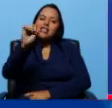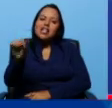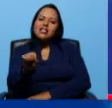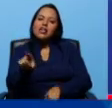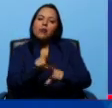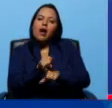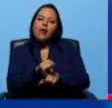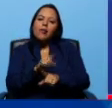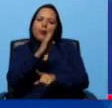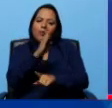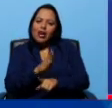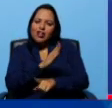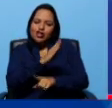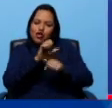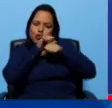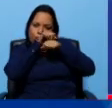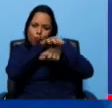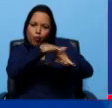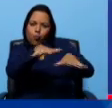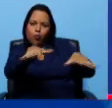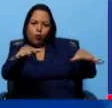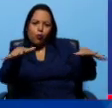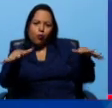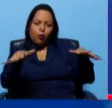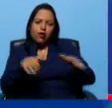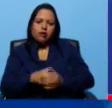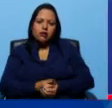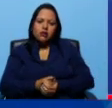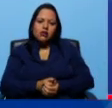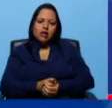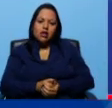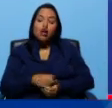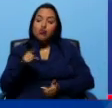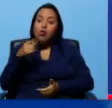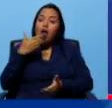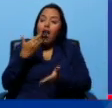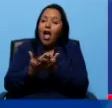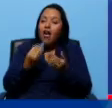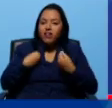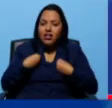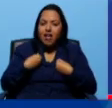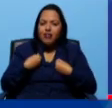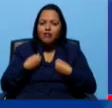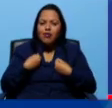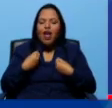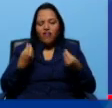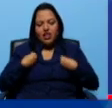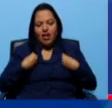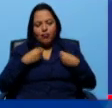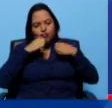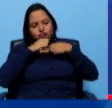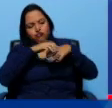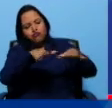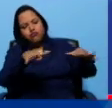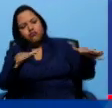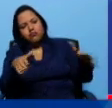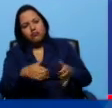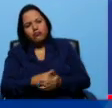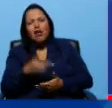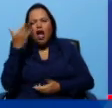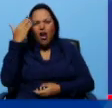bendición. Quien es agradecido recibirá bendiciones en la vida. Tú sabes una cosa